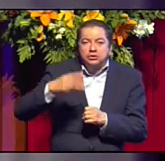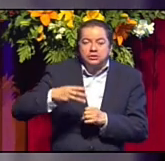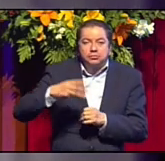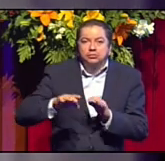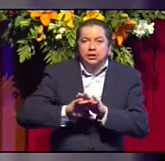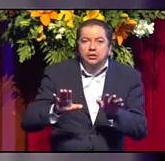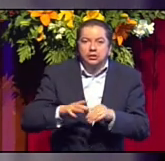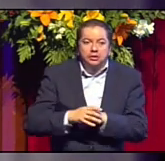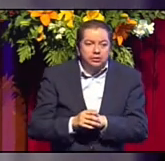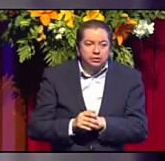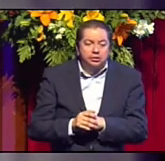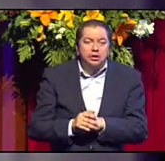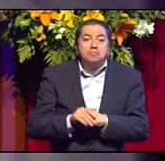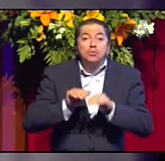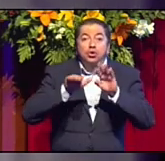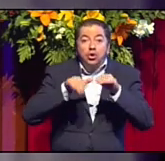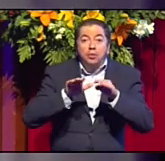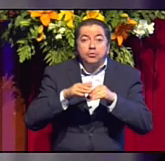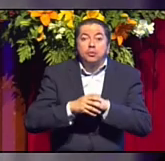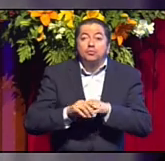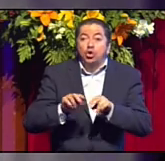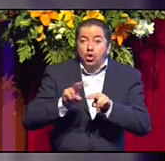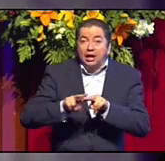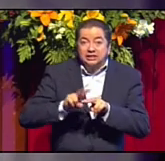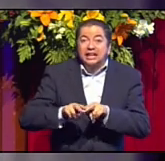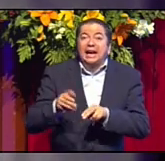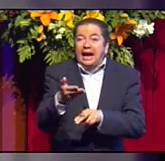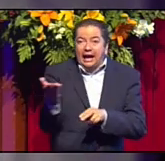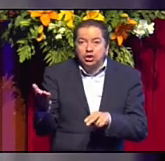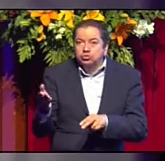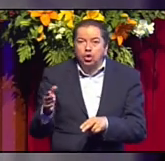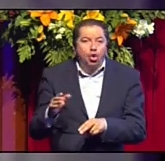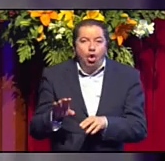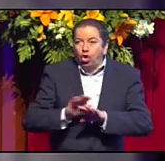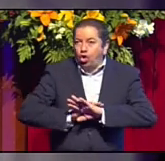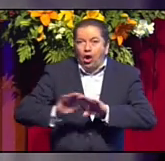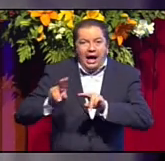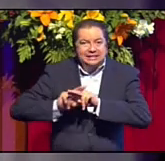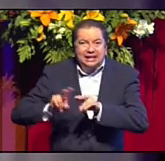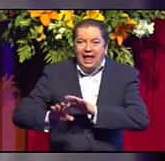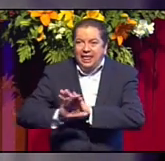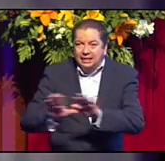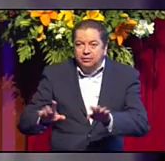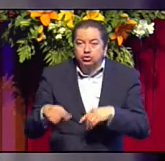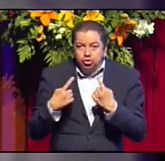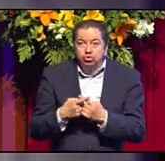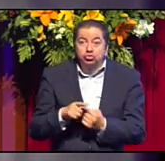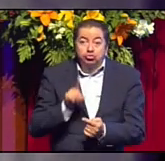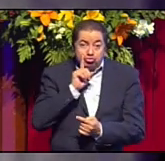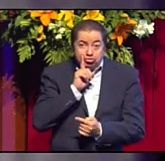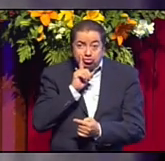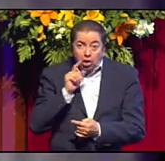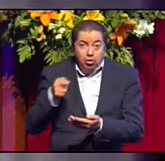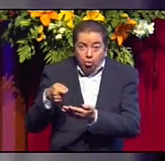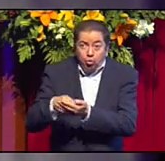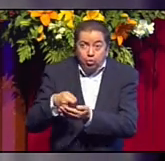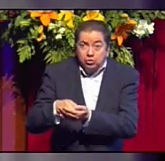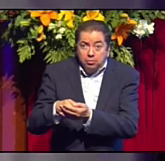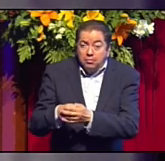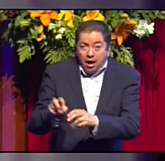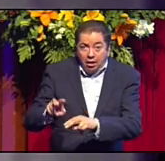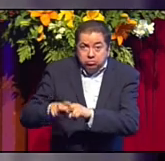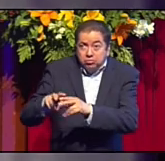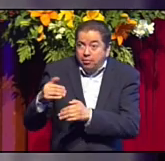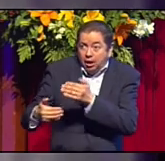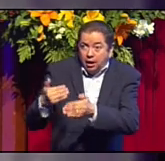nadie. Por lo mismo, lo hacen ellos o no lo hace nadie. Y nosotros tenemos recursos para avanzar en esa obra. Por lo